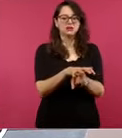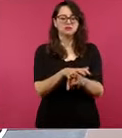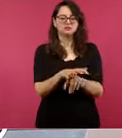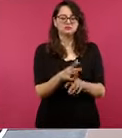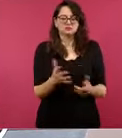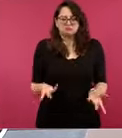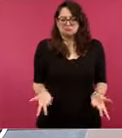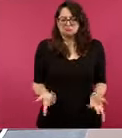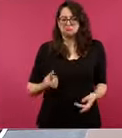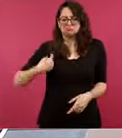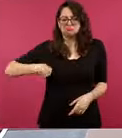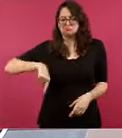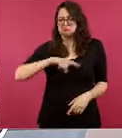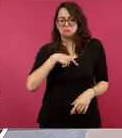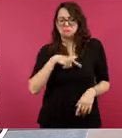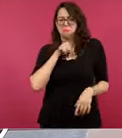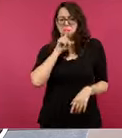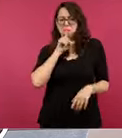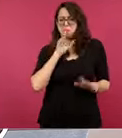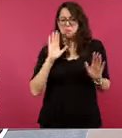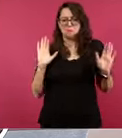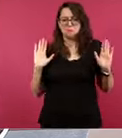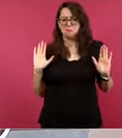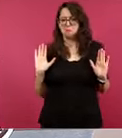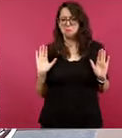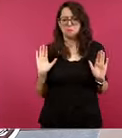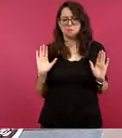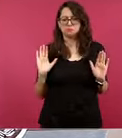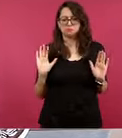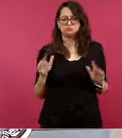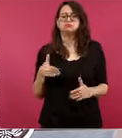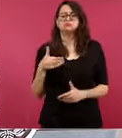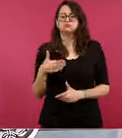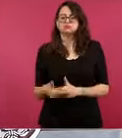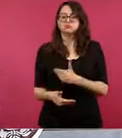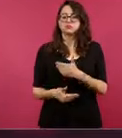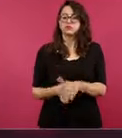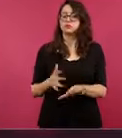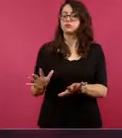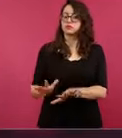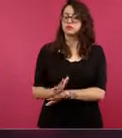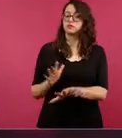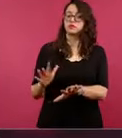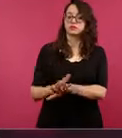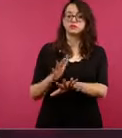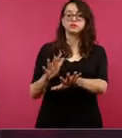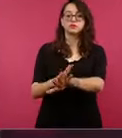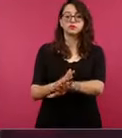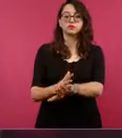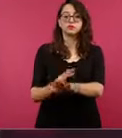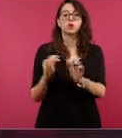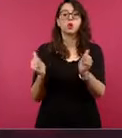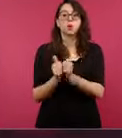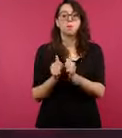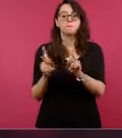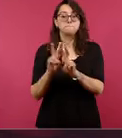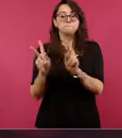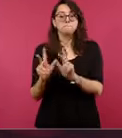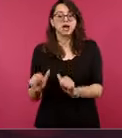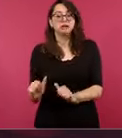Nosotros estamos llevando a cabo esta transformación de manera pacífica, garantizando todas las